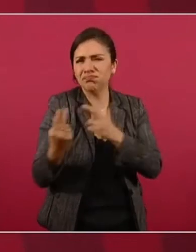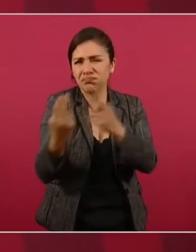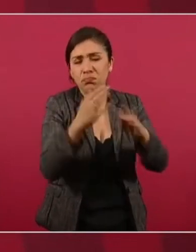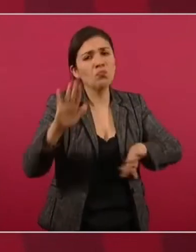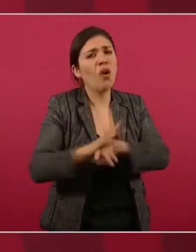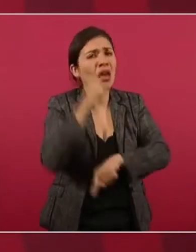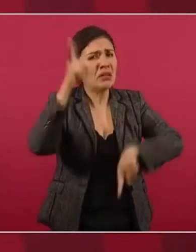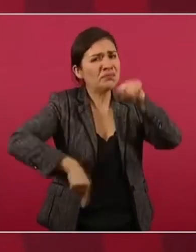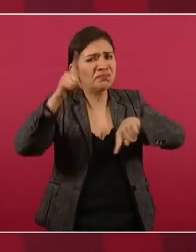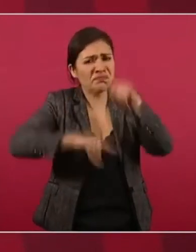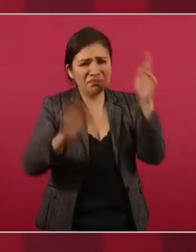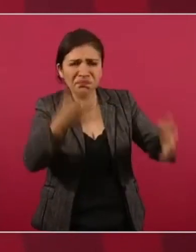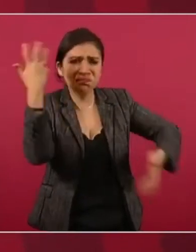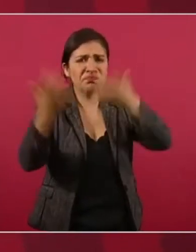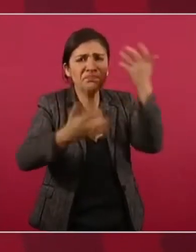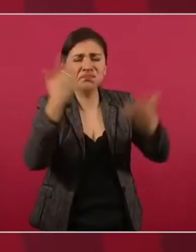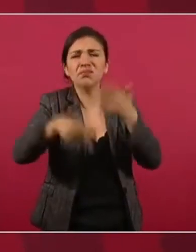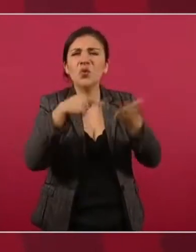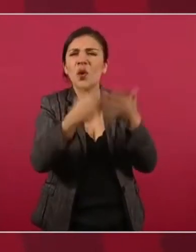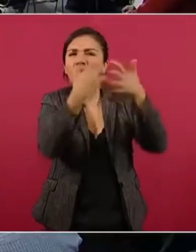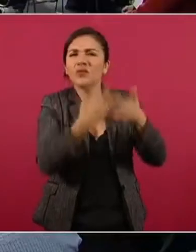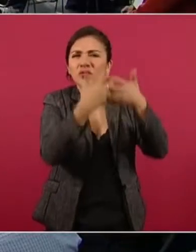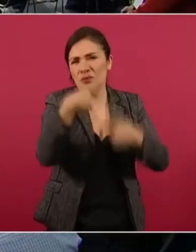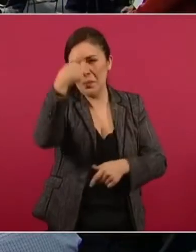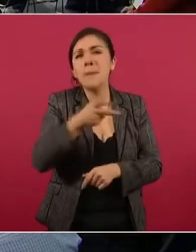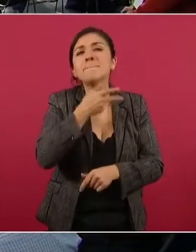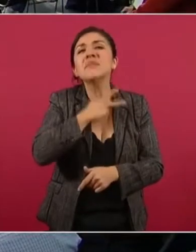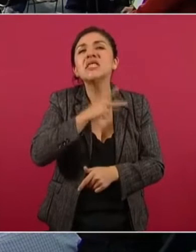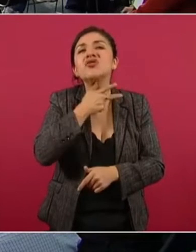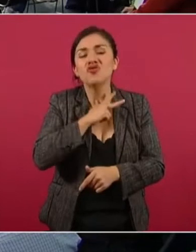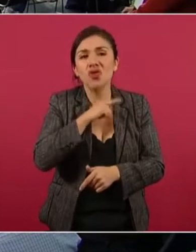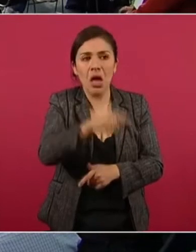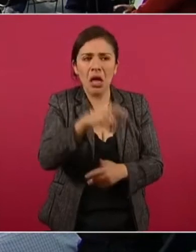porque desmantelaron las plantas petroquímicas.